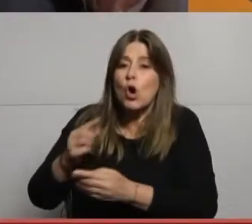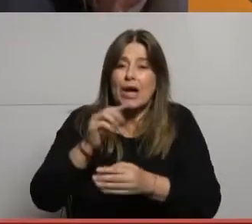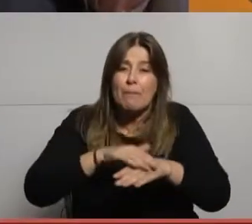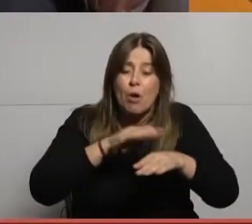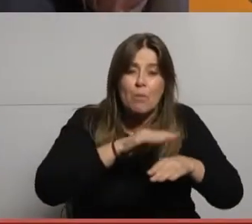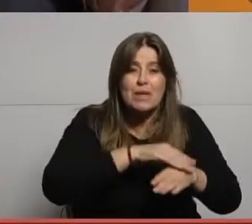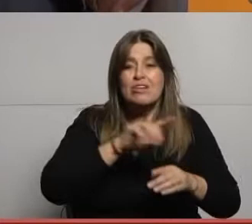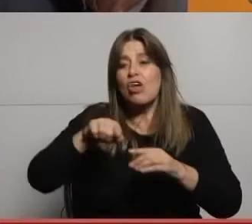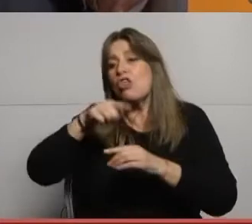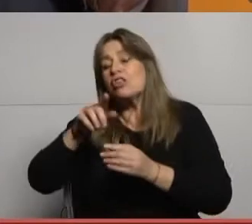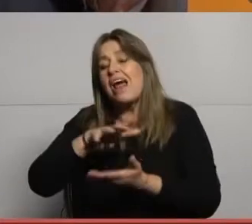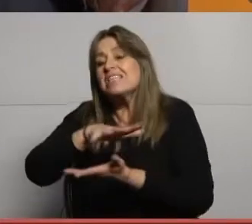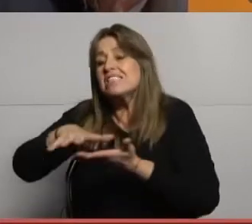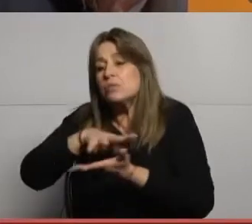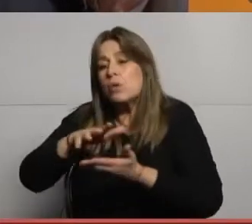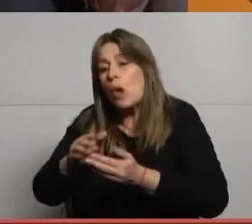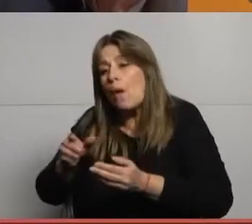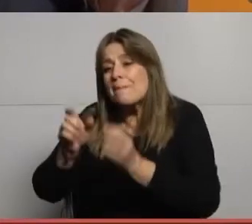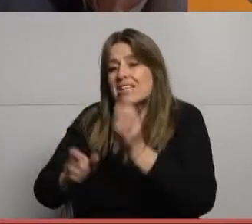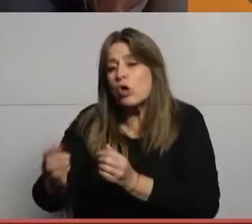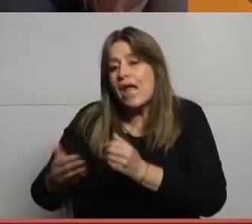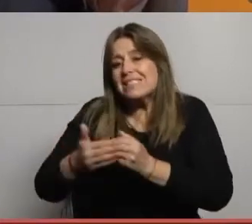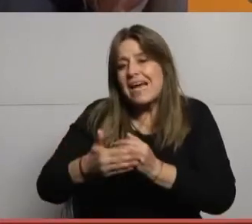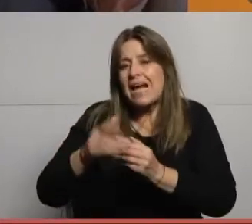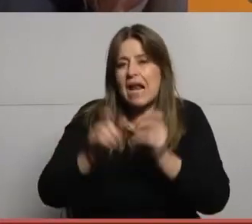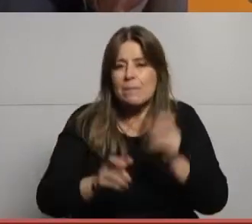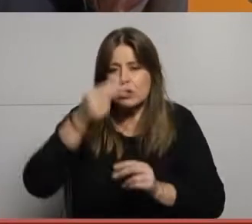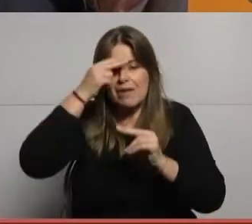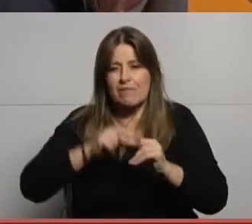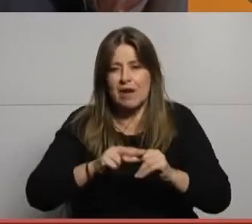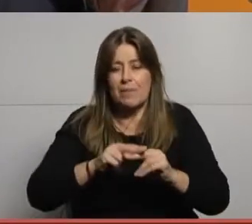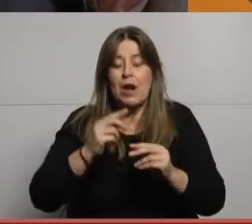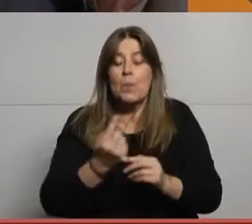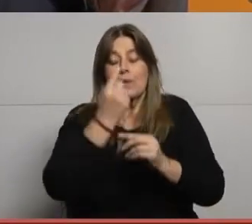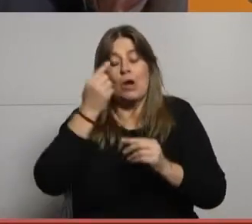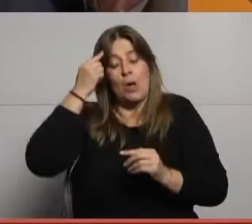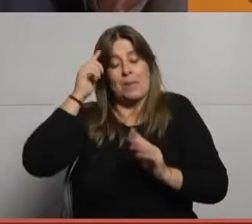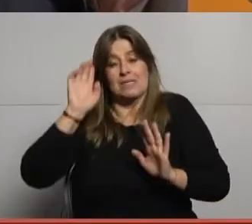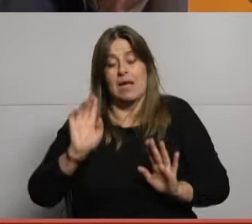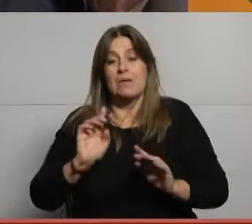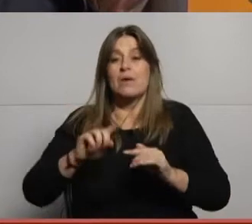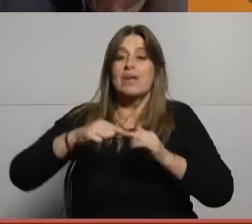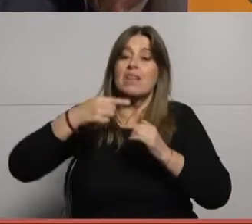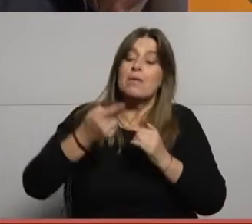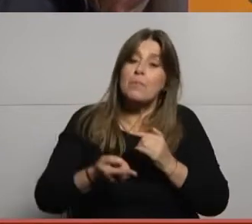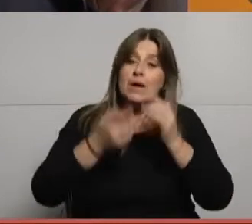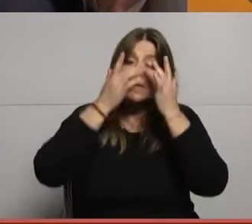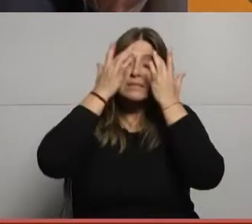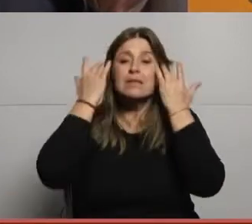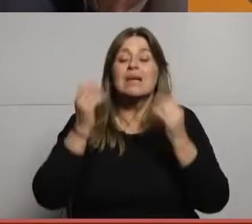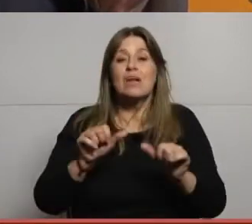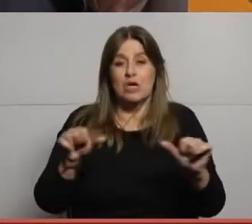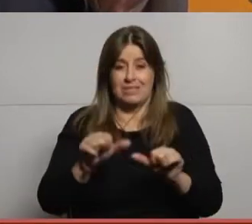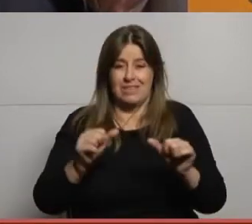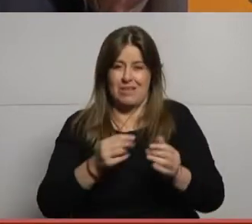qué otros anduvieron por esa zona. ¿Sí? Eso es lo primero que se nos ocurre. Y sin embargo, justamente lo que después, los que diseñaron